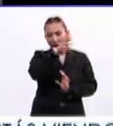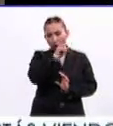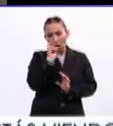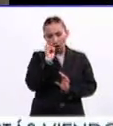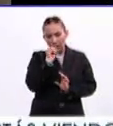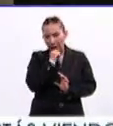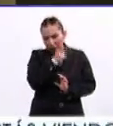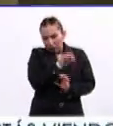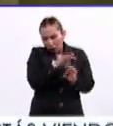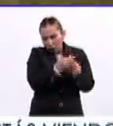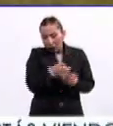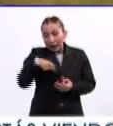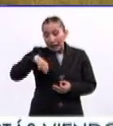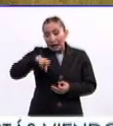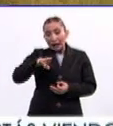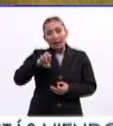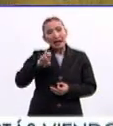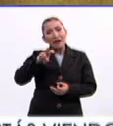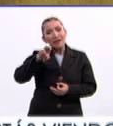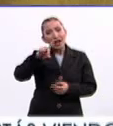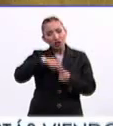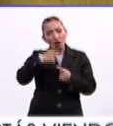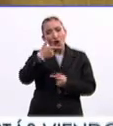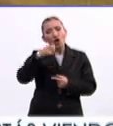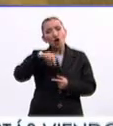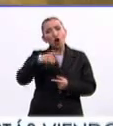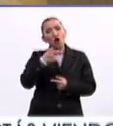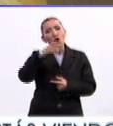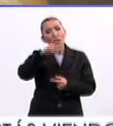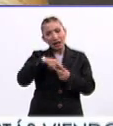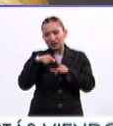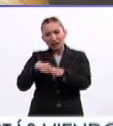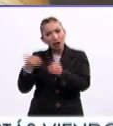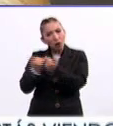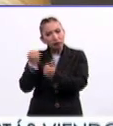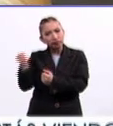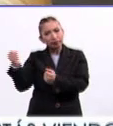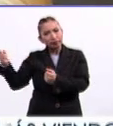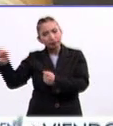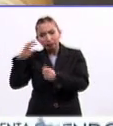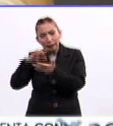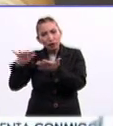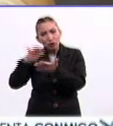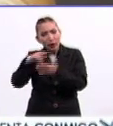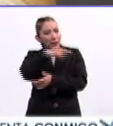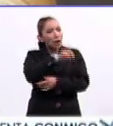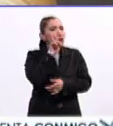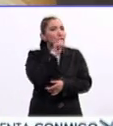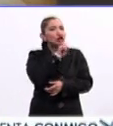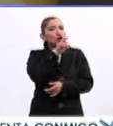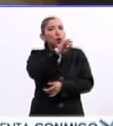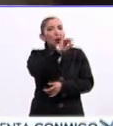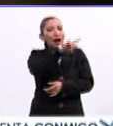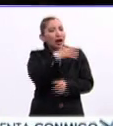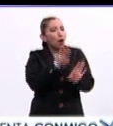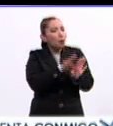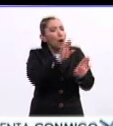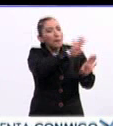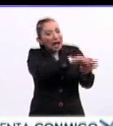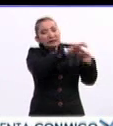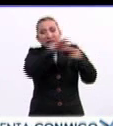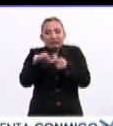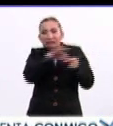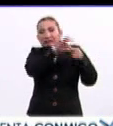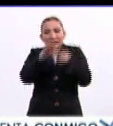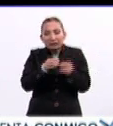sigue resonando, Góngora también, y Sor Juana como que hay que rescatarla cada rato. Bueno, sí, también, bueno, Góngora